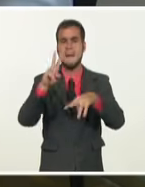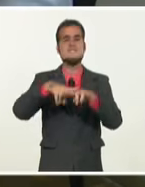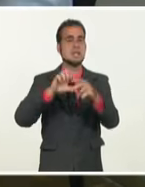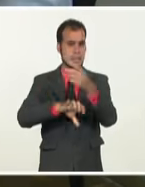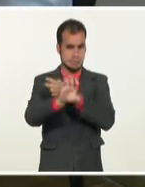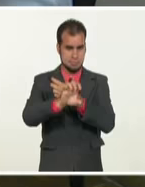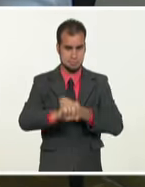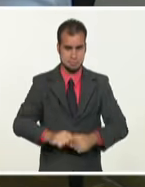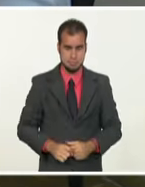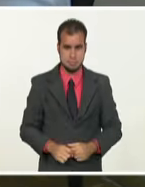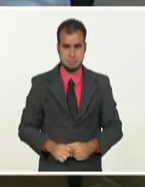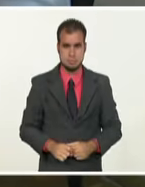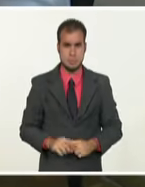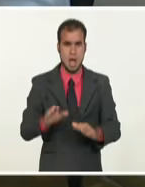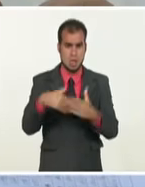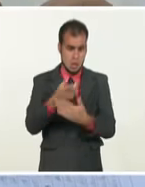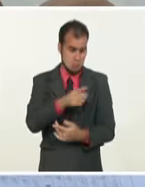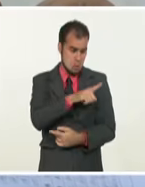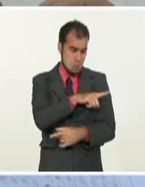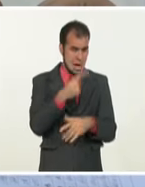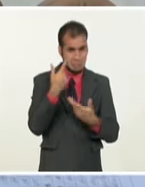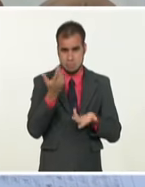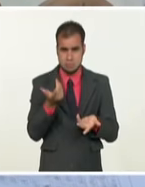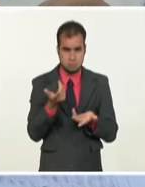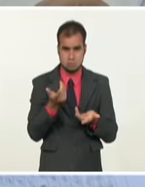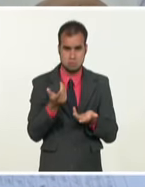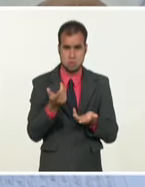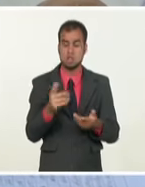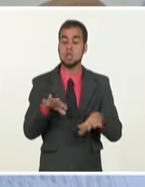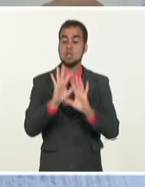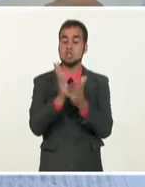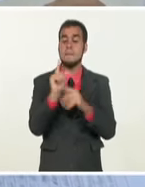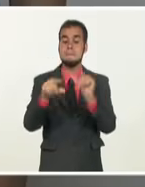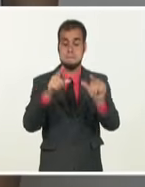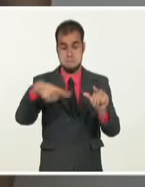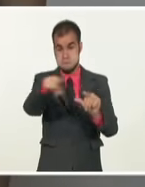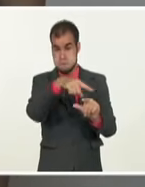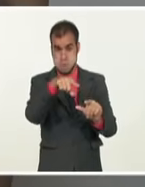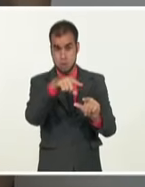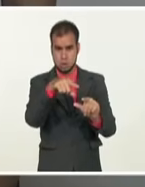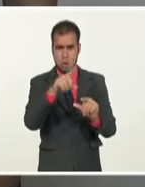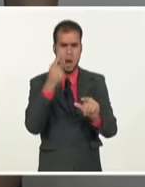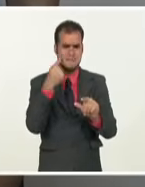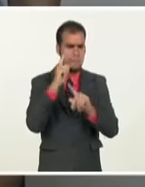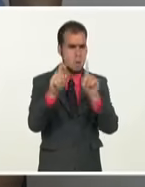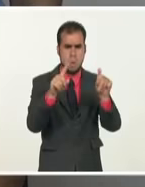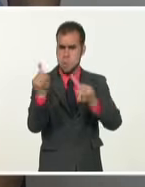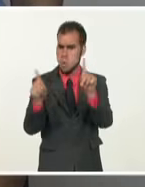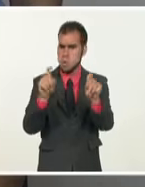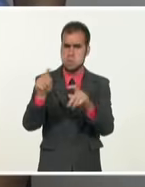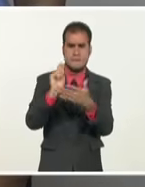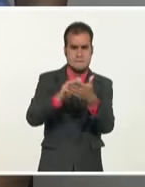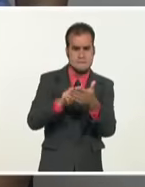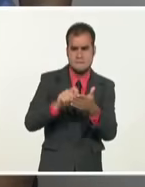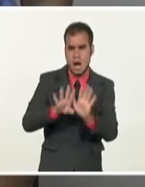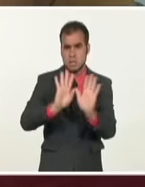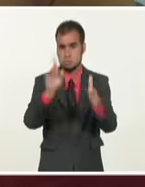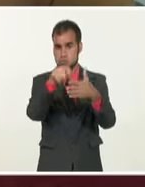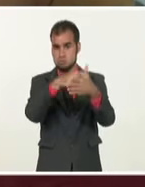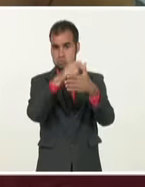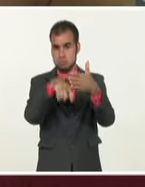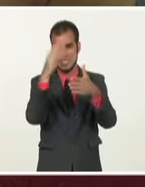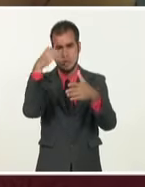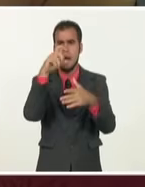días previos a este inicial, se clasificó a toda la población del Consejo Popular Cuatro Caminos por grupos